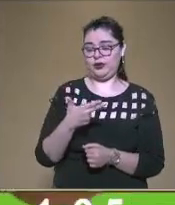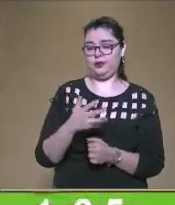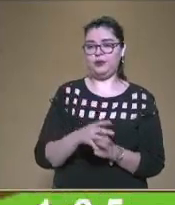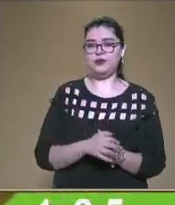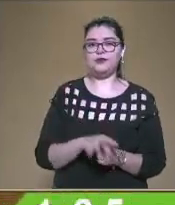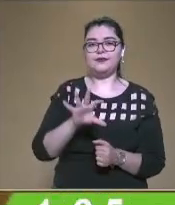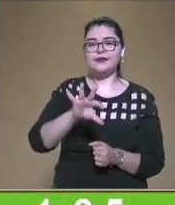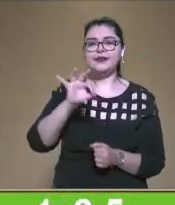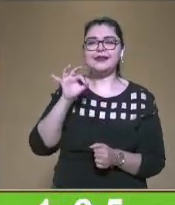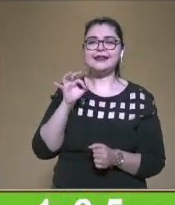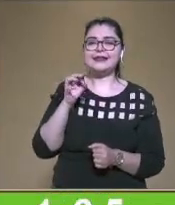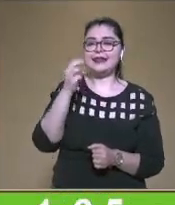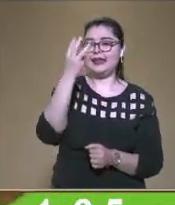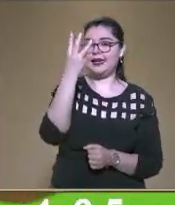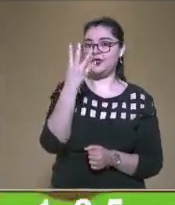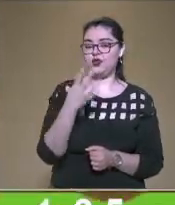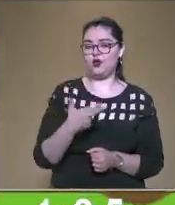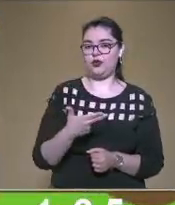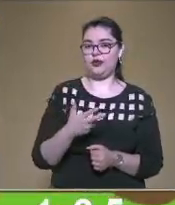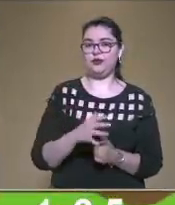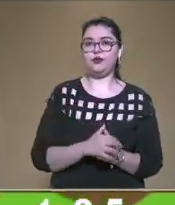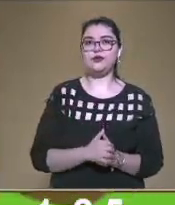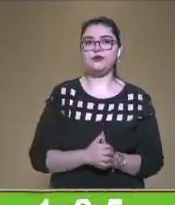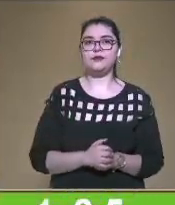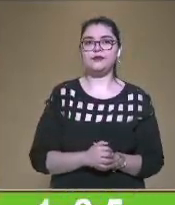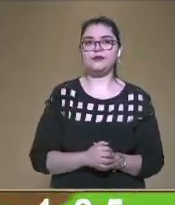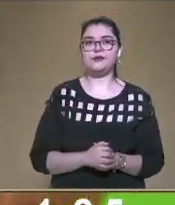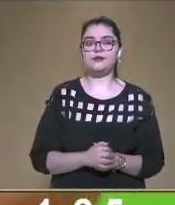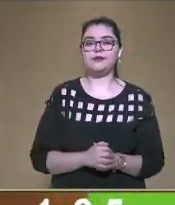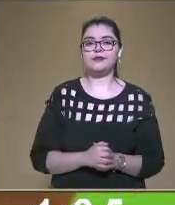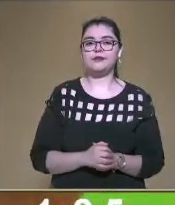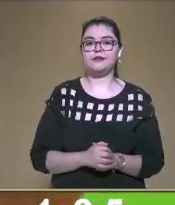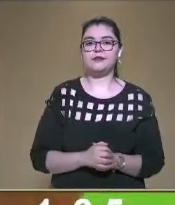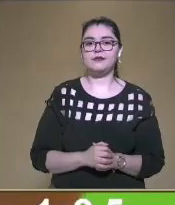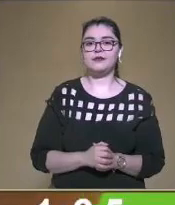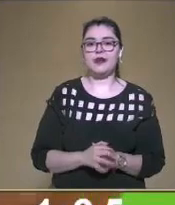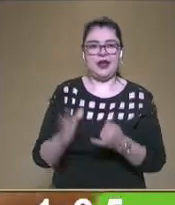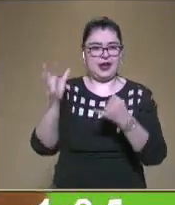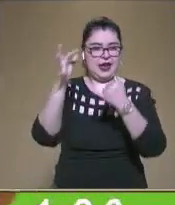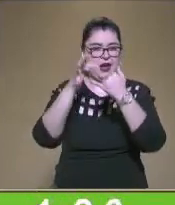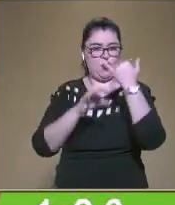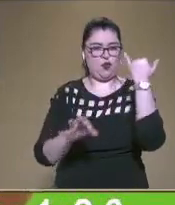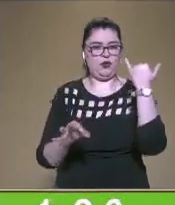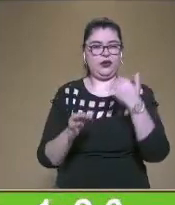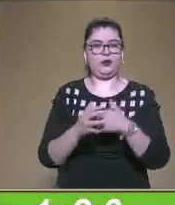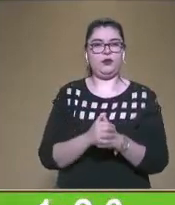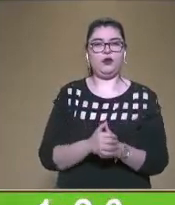2/8. 3/8. 3. Y por último,